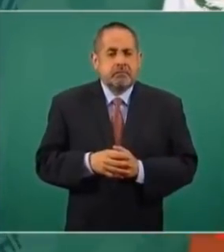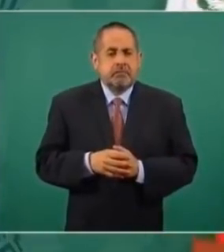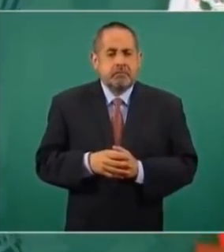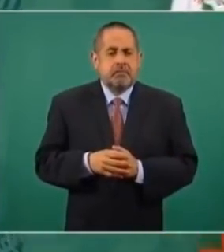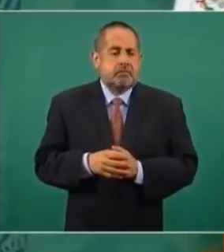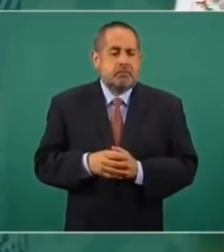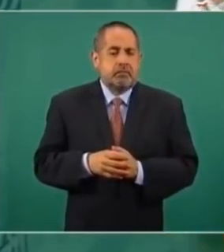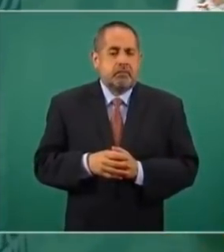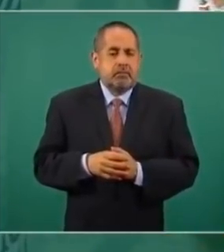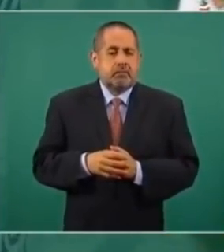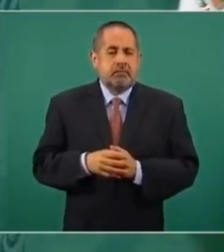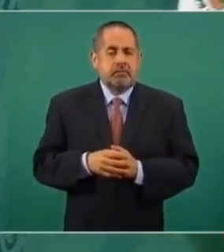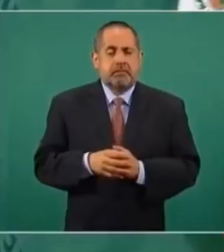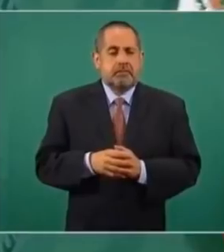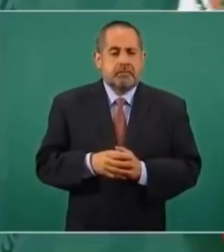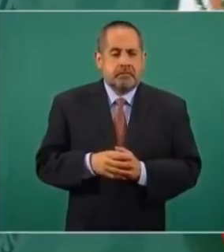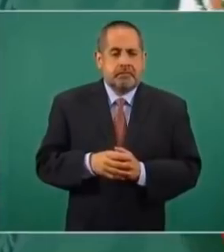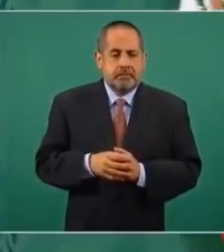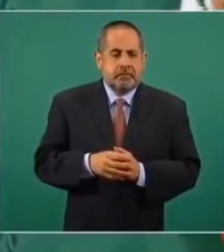el